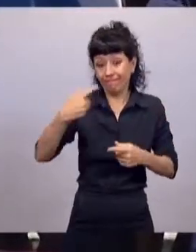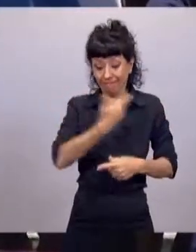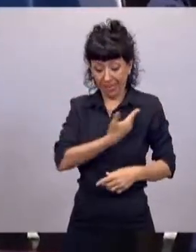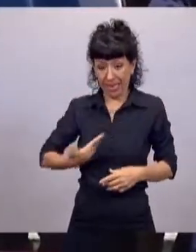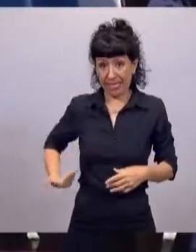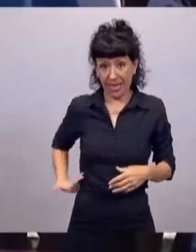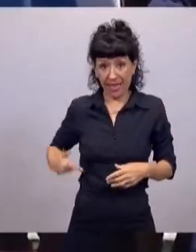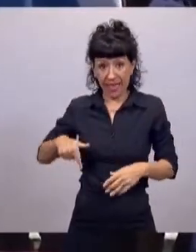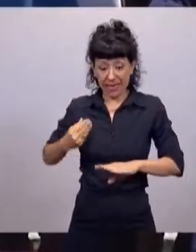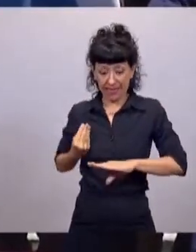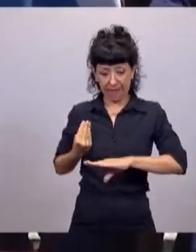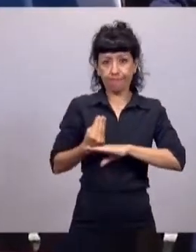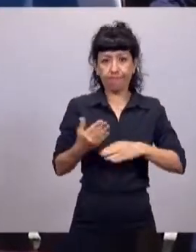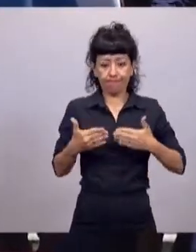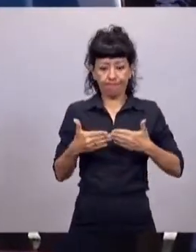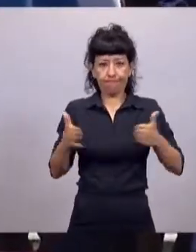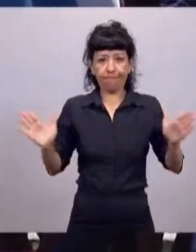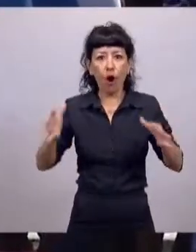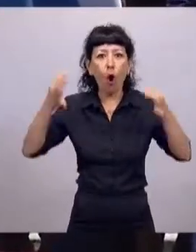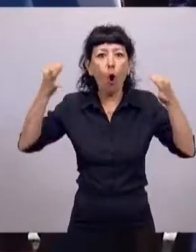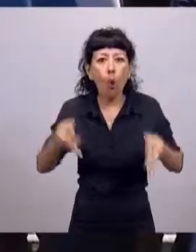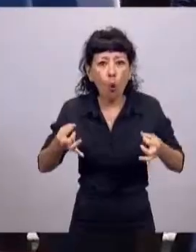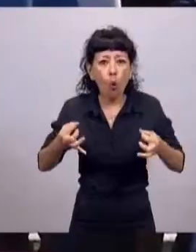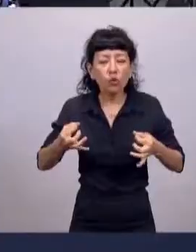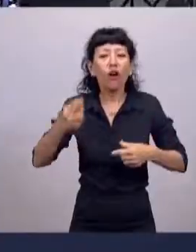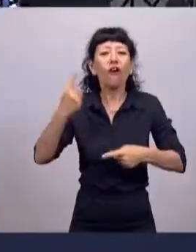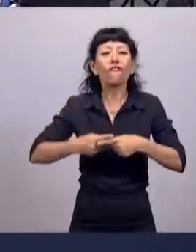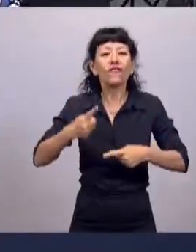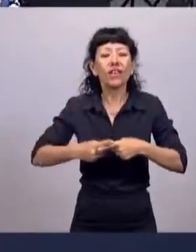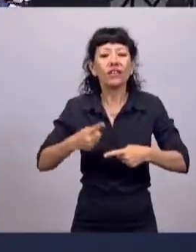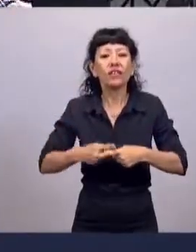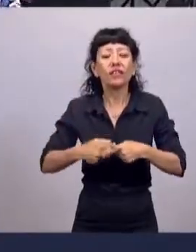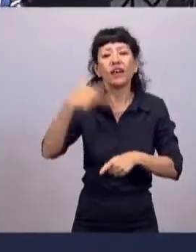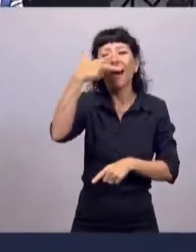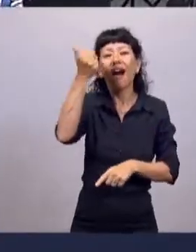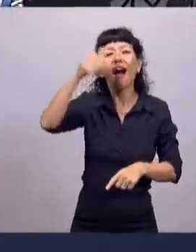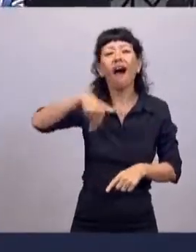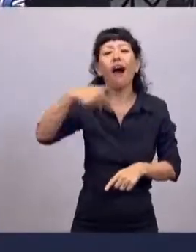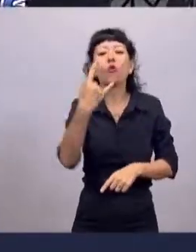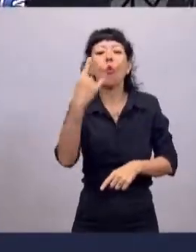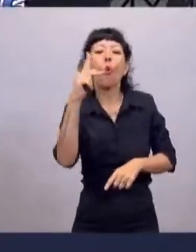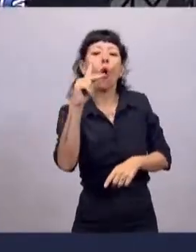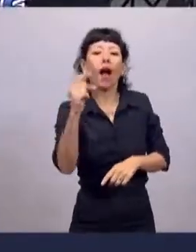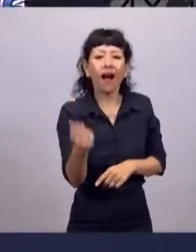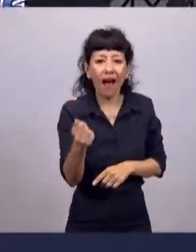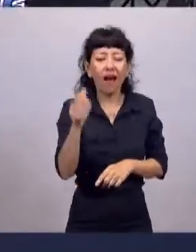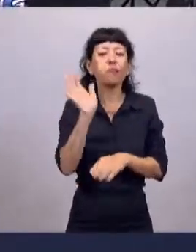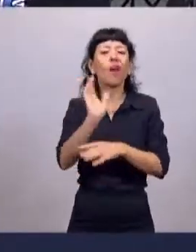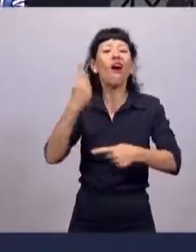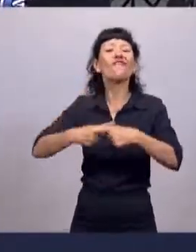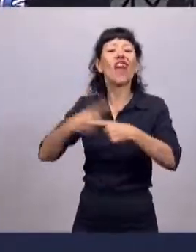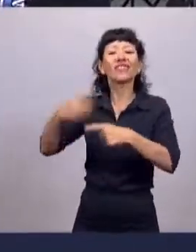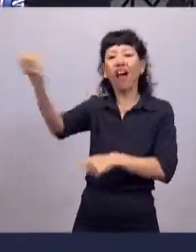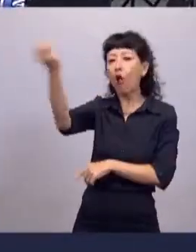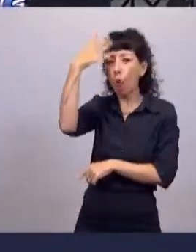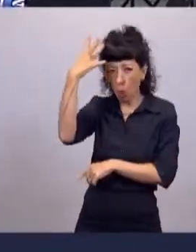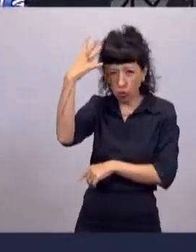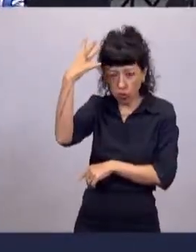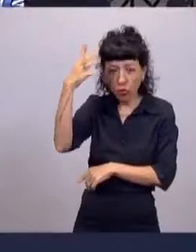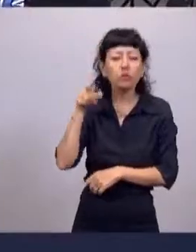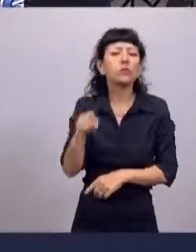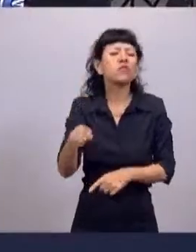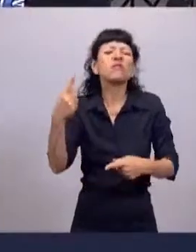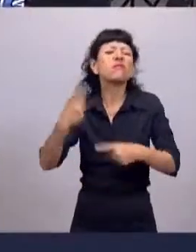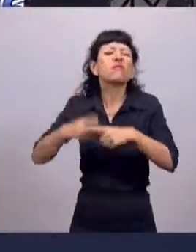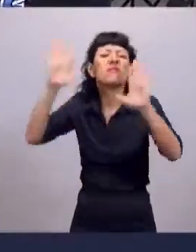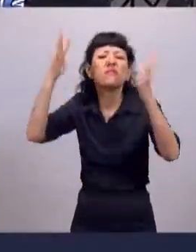presidencial ocurra durante la fiesta de Hanukkah, la fiesta de la luz, ya que la misma celebra la verdadera